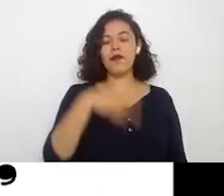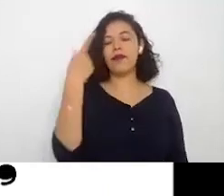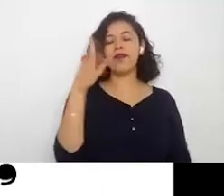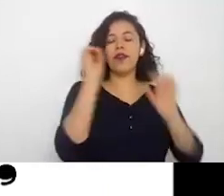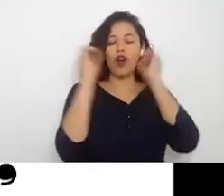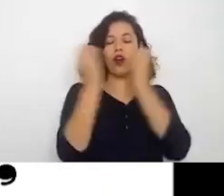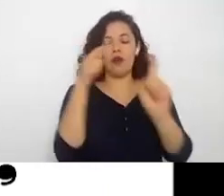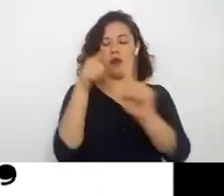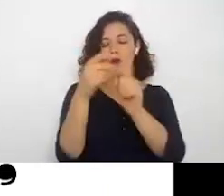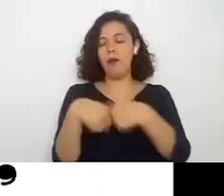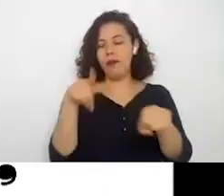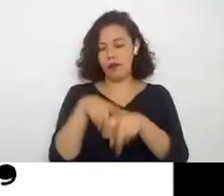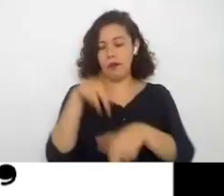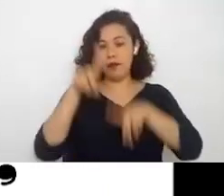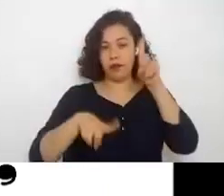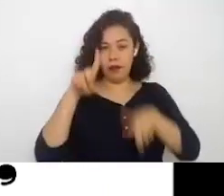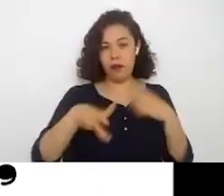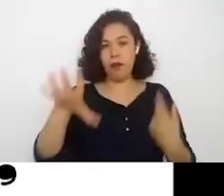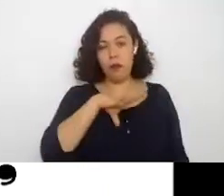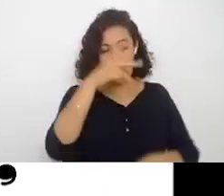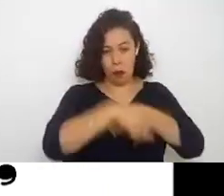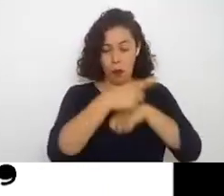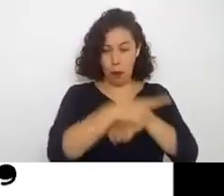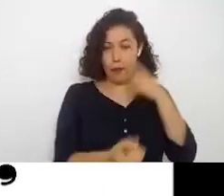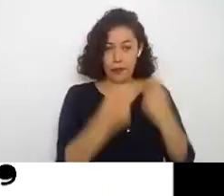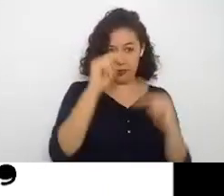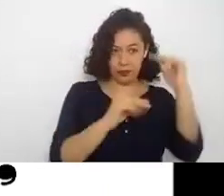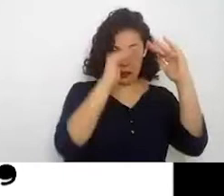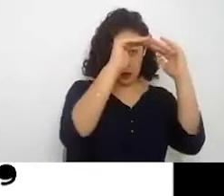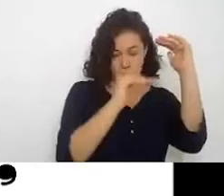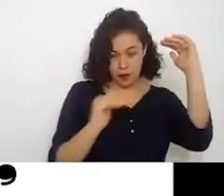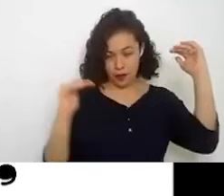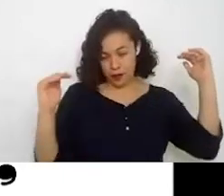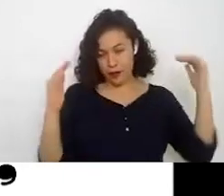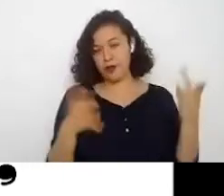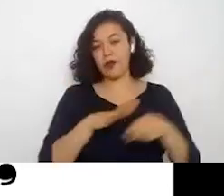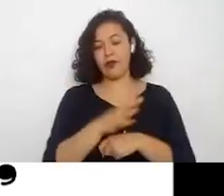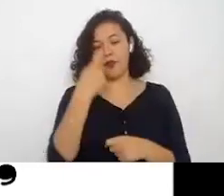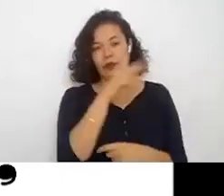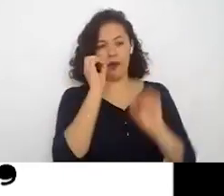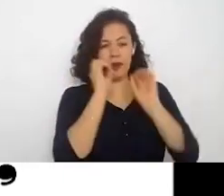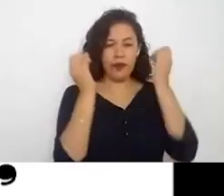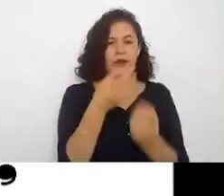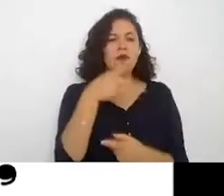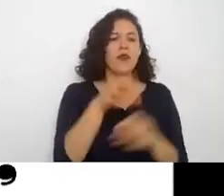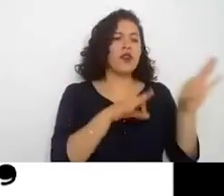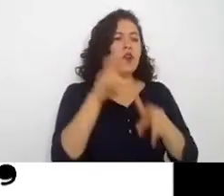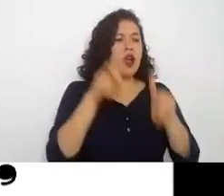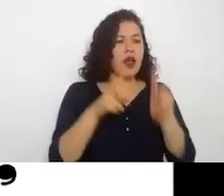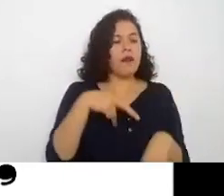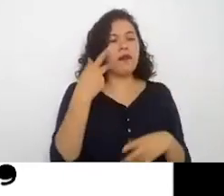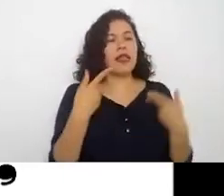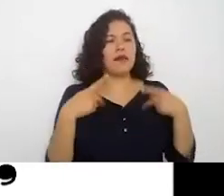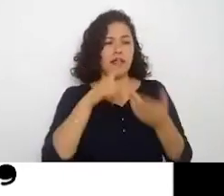organización, hay un índice de riesgo de clasificación de la organización, dependiendo de qué trabajo es el que deberán